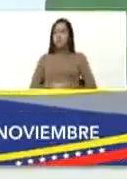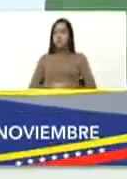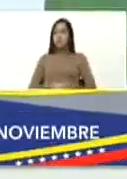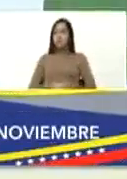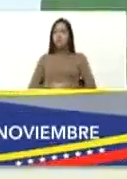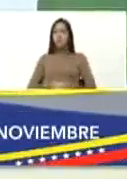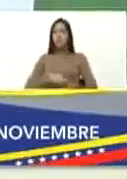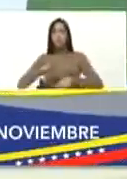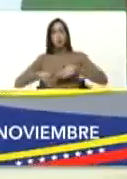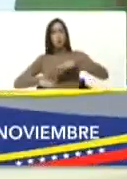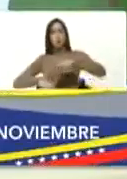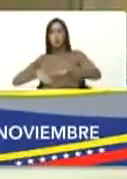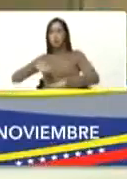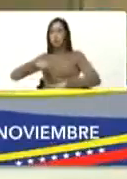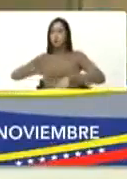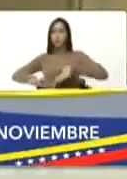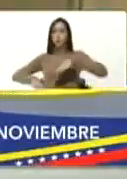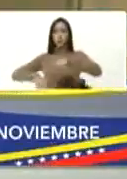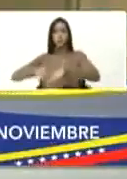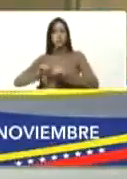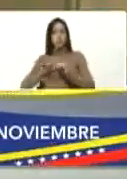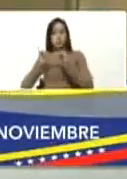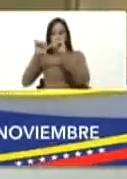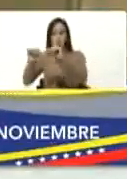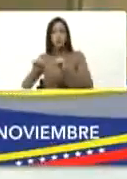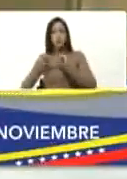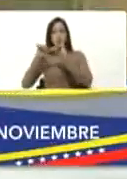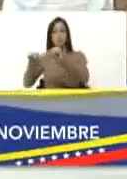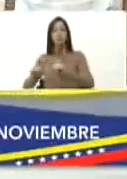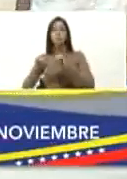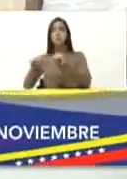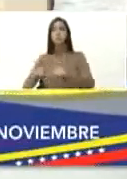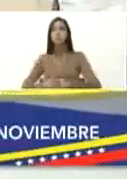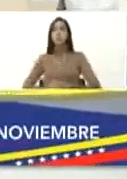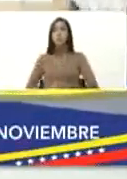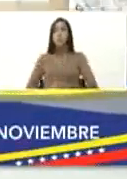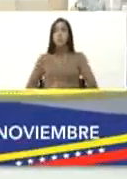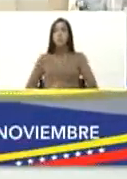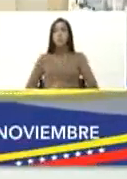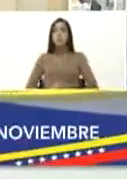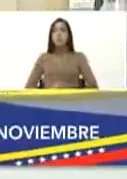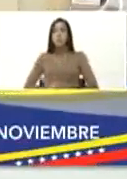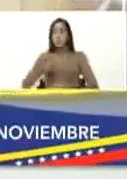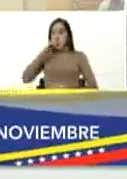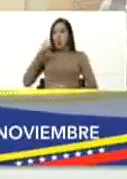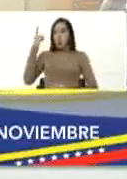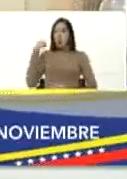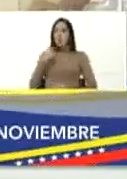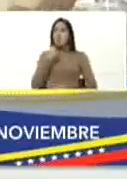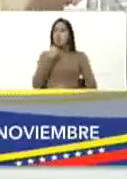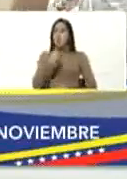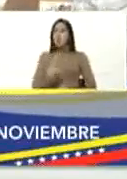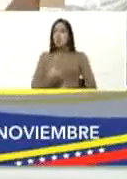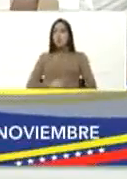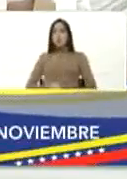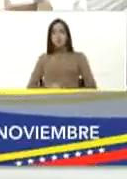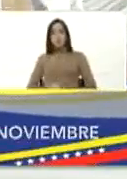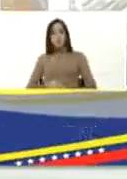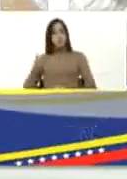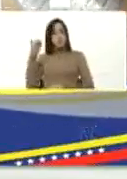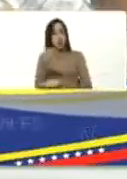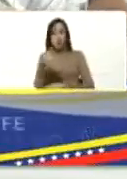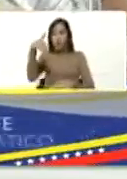tres pasos y seguimos avanzando. Hace un año yo les dije, vamos a votar